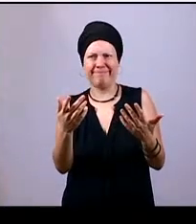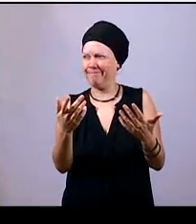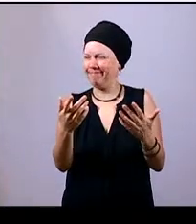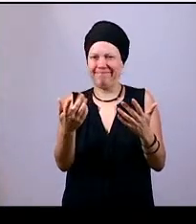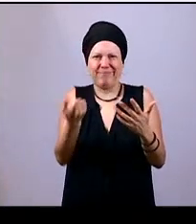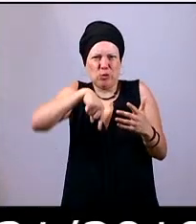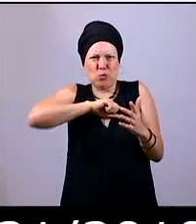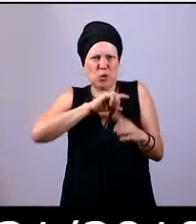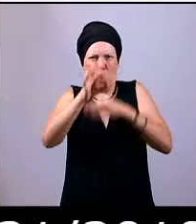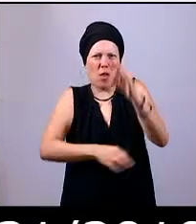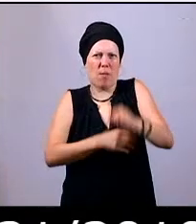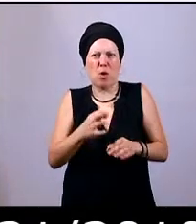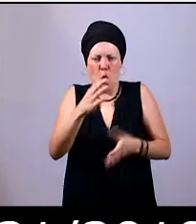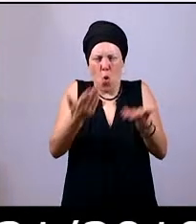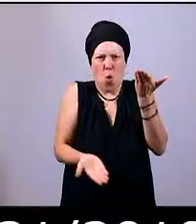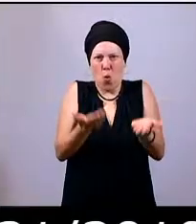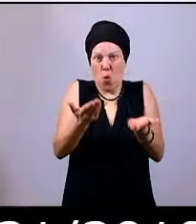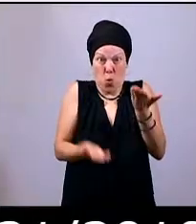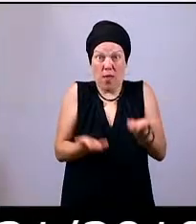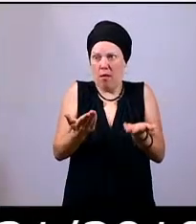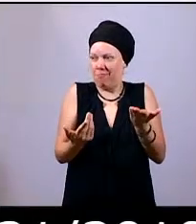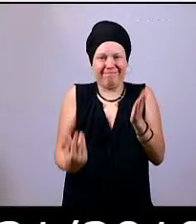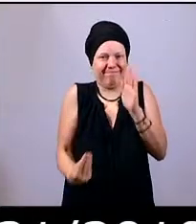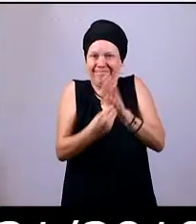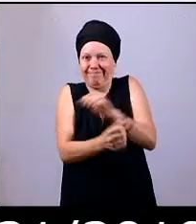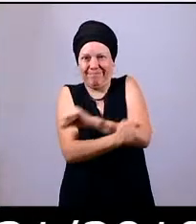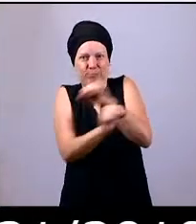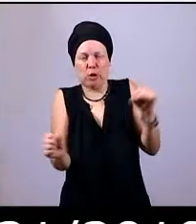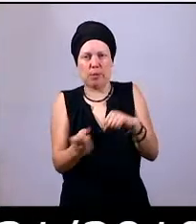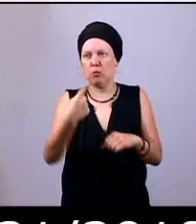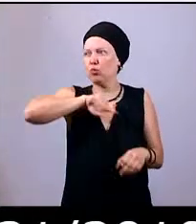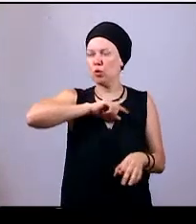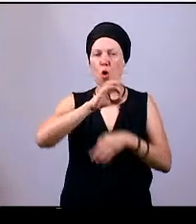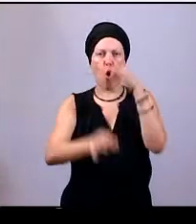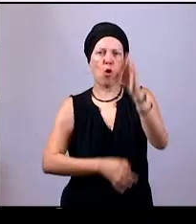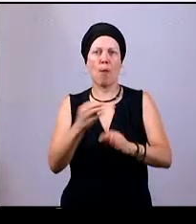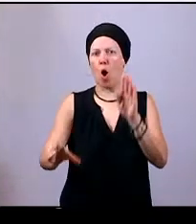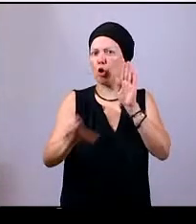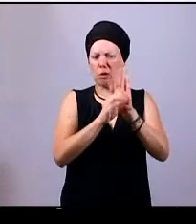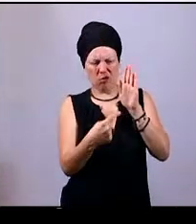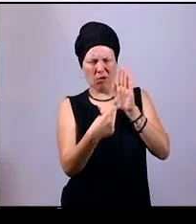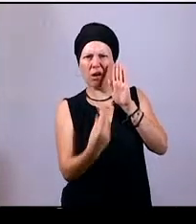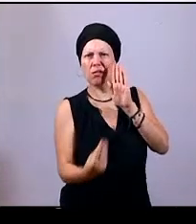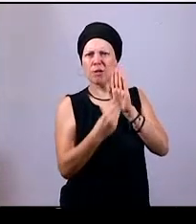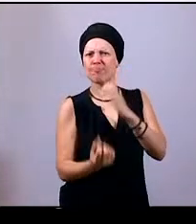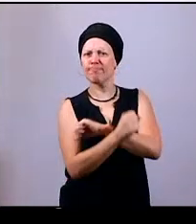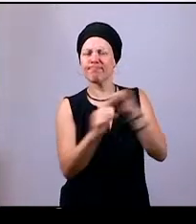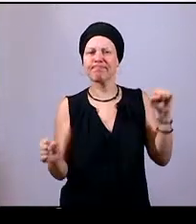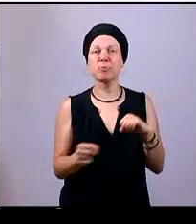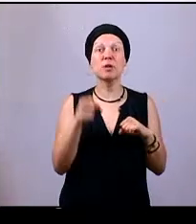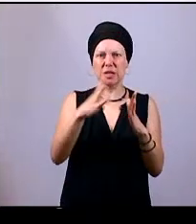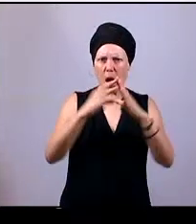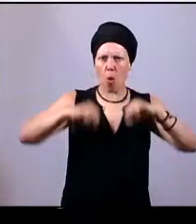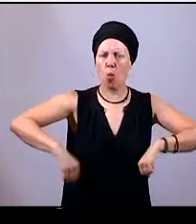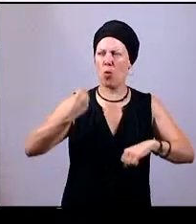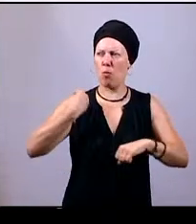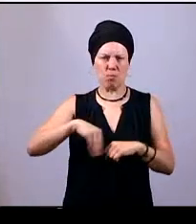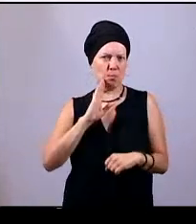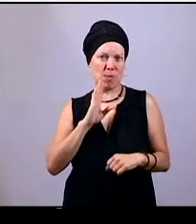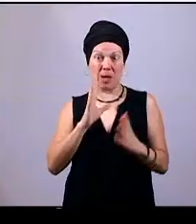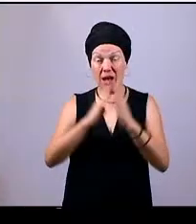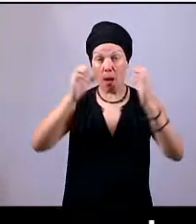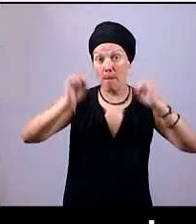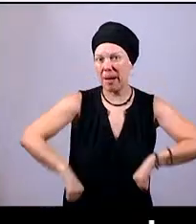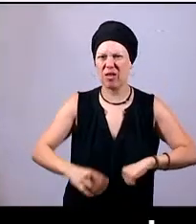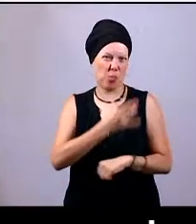nuestro ordenamiento jurídico, que no tenía cabida en nuestro ordenamiento constitucional. En ese acuerdo, en ese pacto de